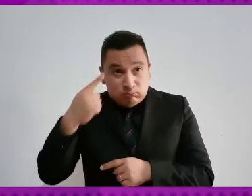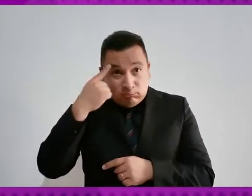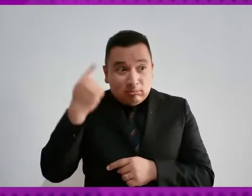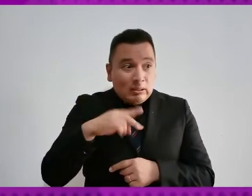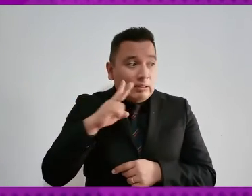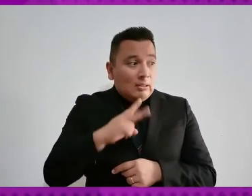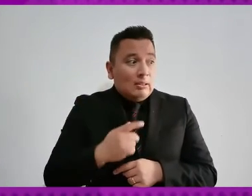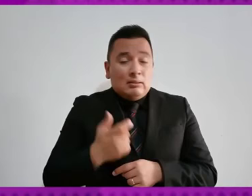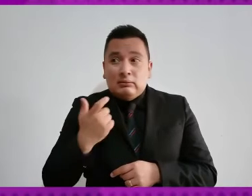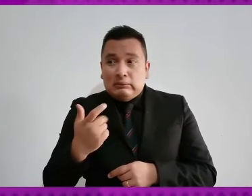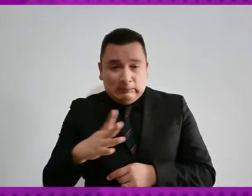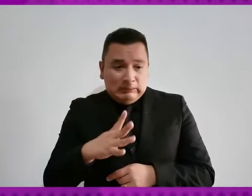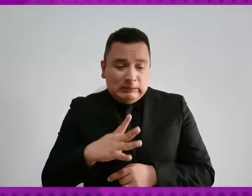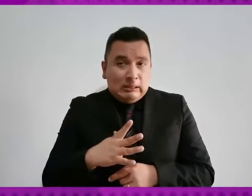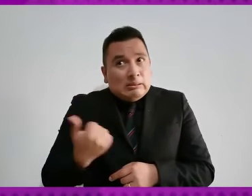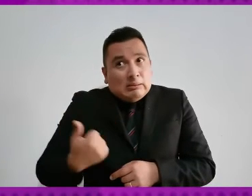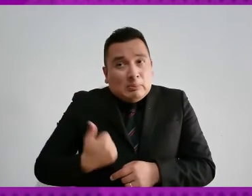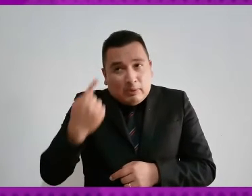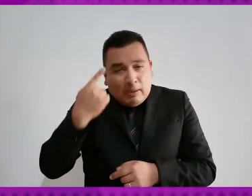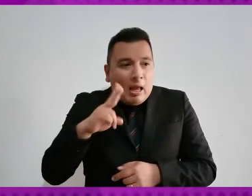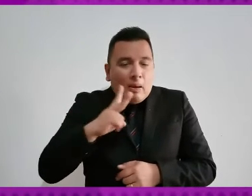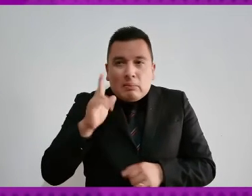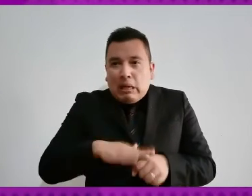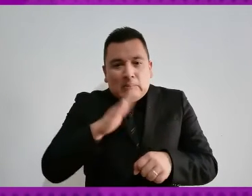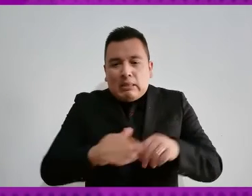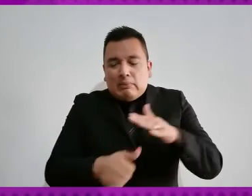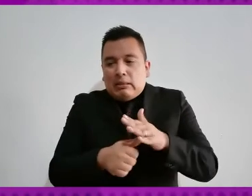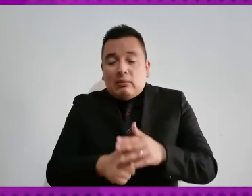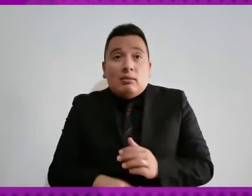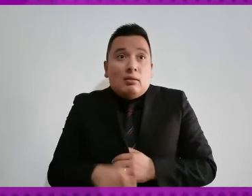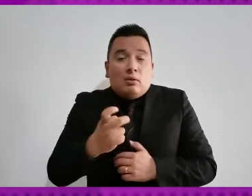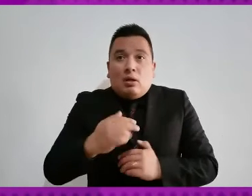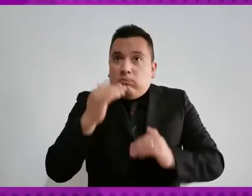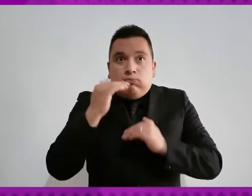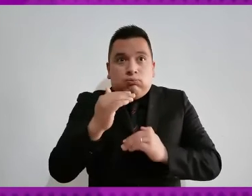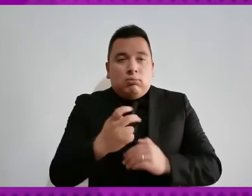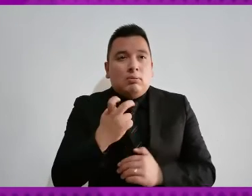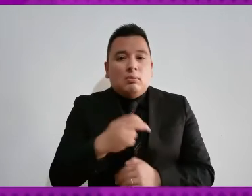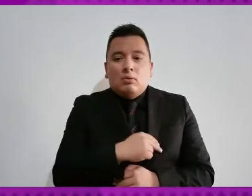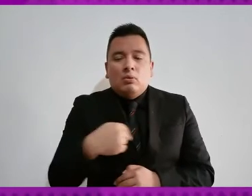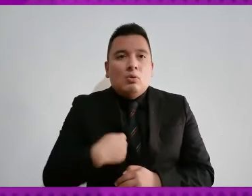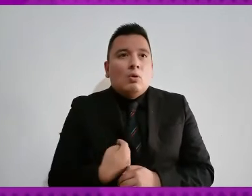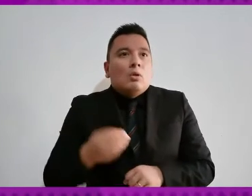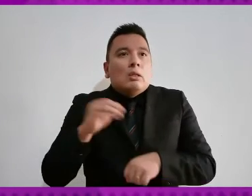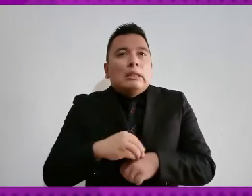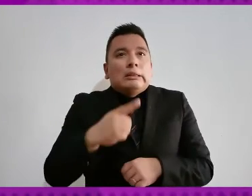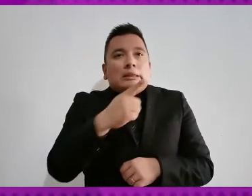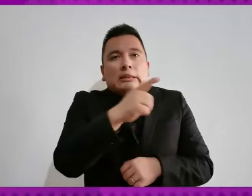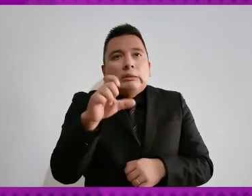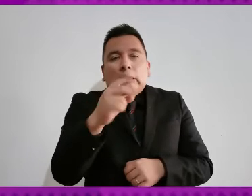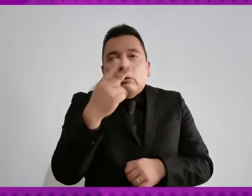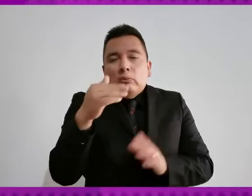para posibilitar el instalar la mayor cantidad de mesas receptoras. Por eso nos llevamos, en lugar de instalar las